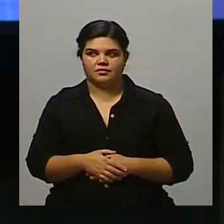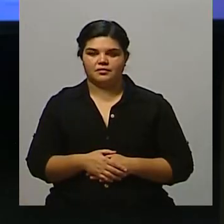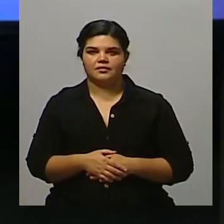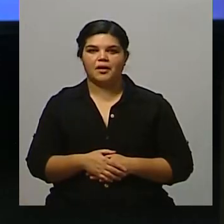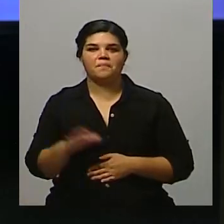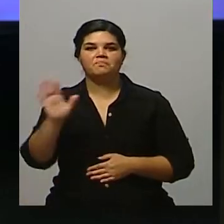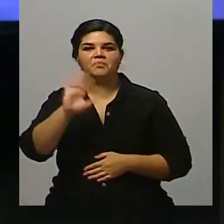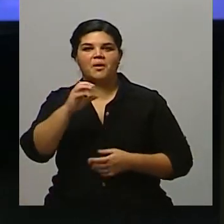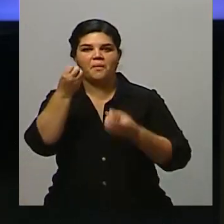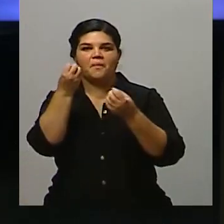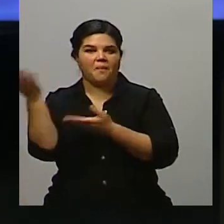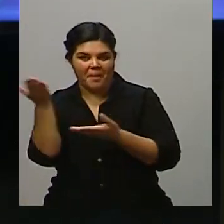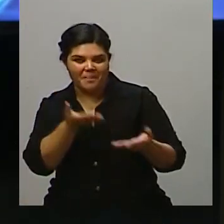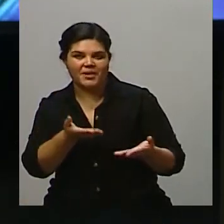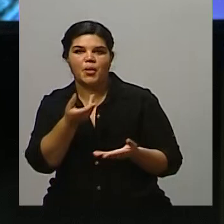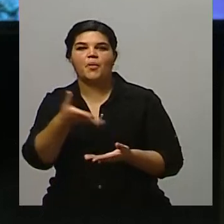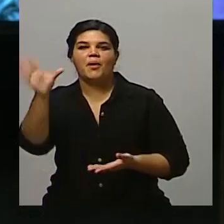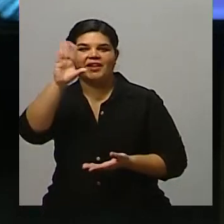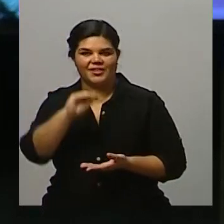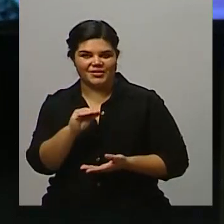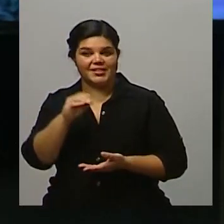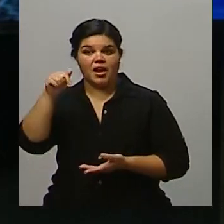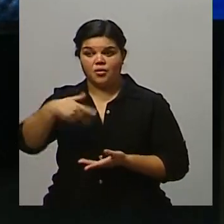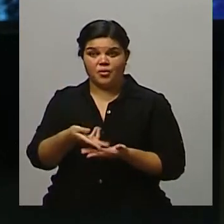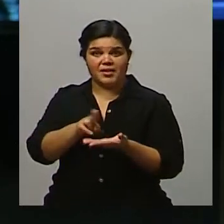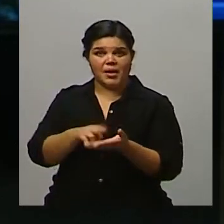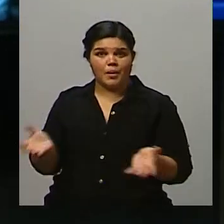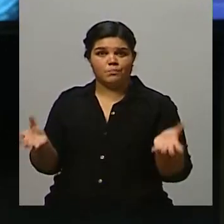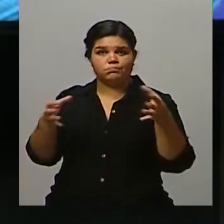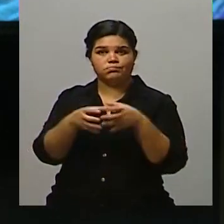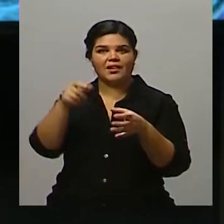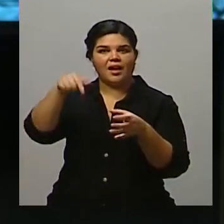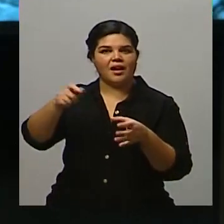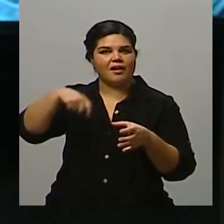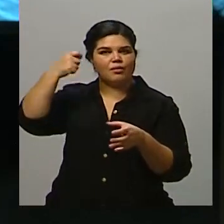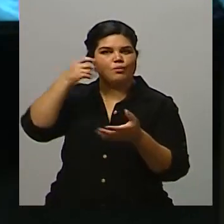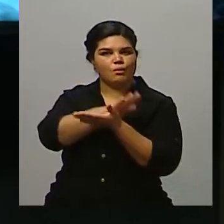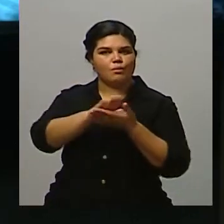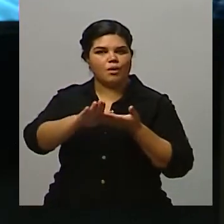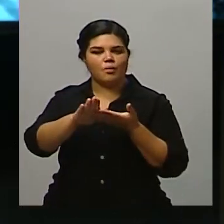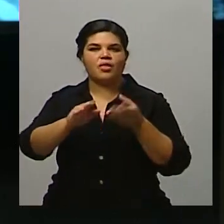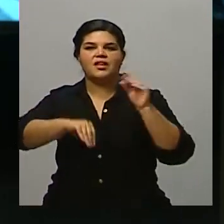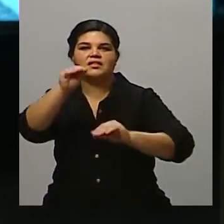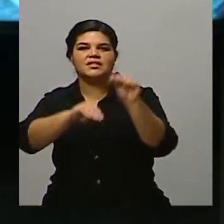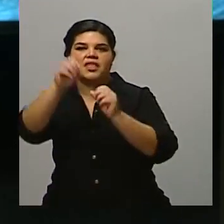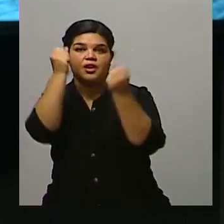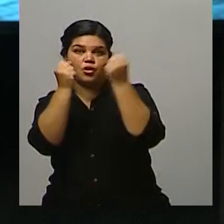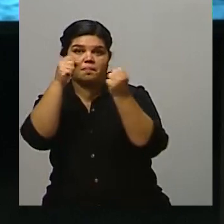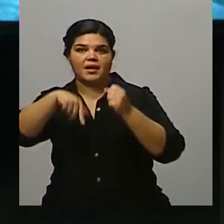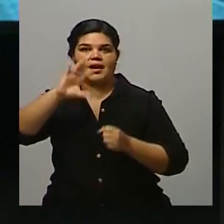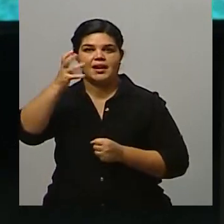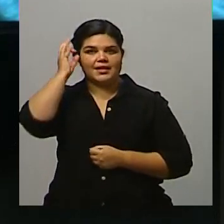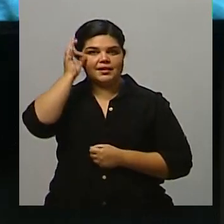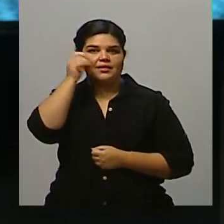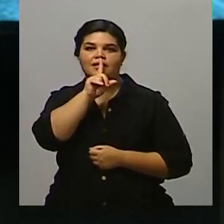¿Qué tal? Bienvenidos, bienvenidas, muy buenas noches. Aquí estamos nuevamente en esta nueva edición de Chat Económico. Estamos en el canal 30 de la televisión